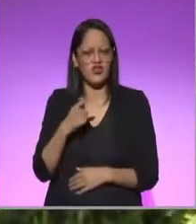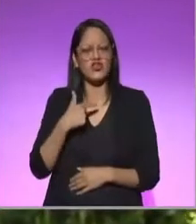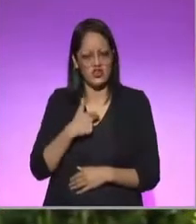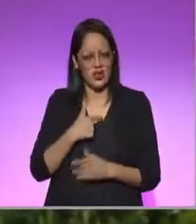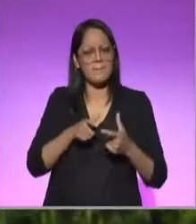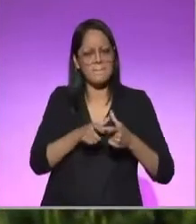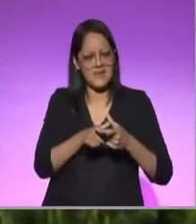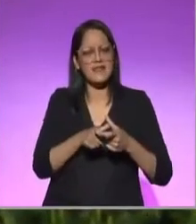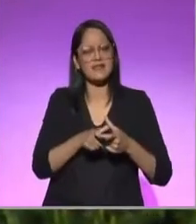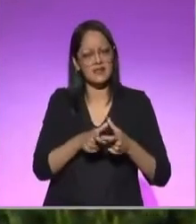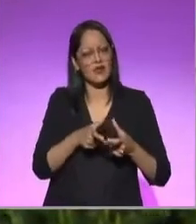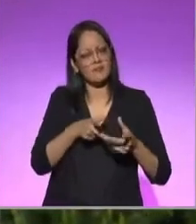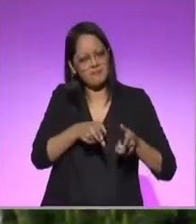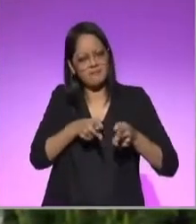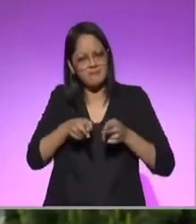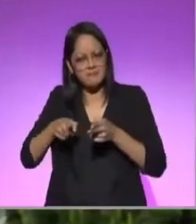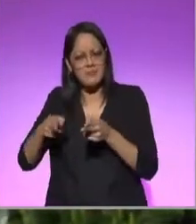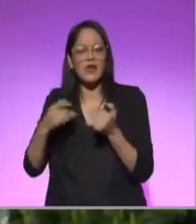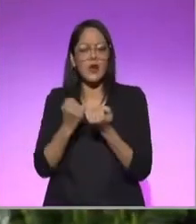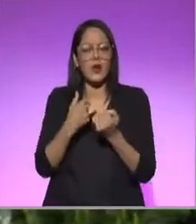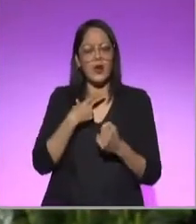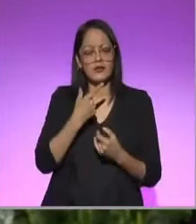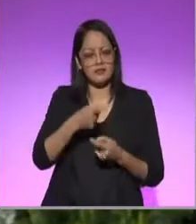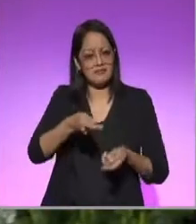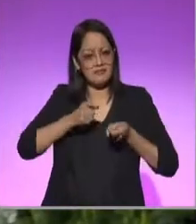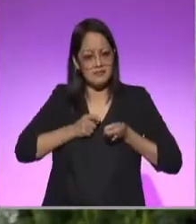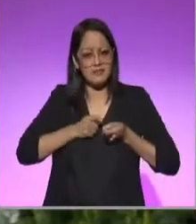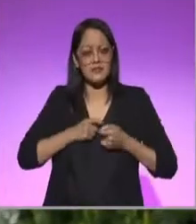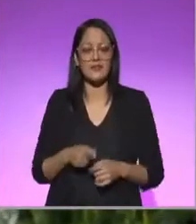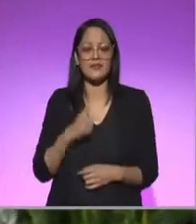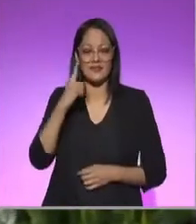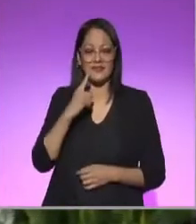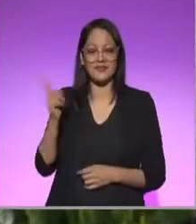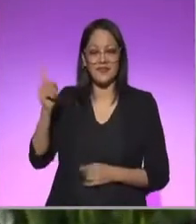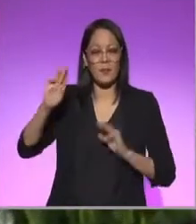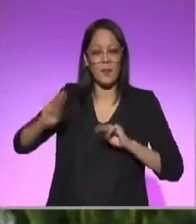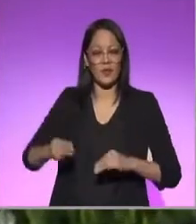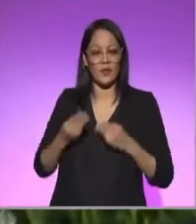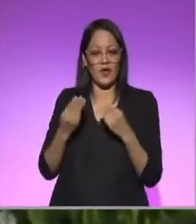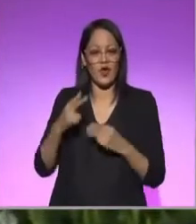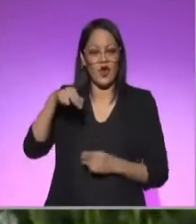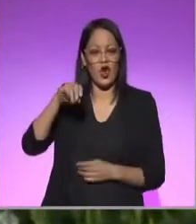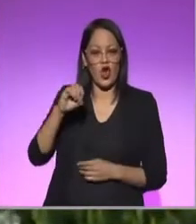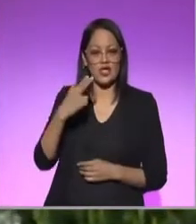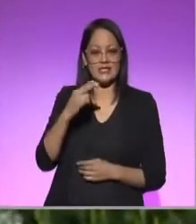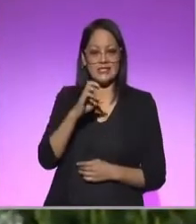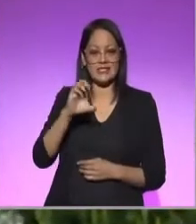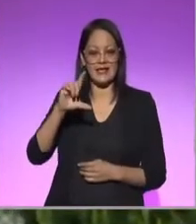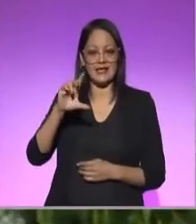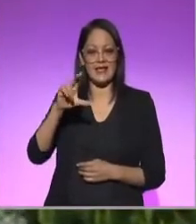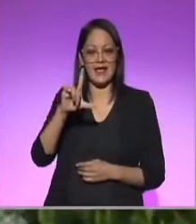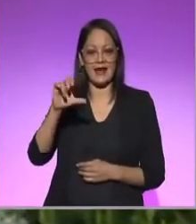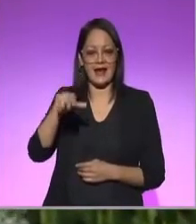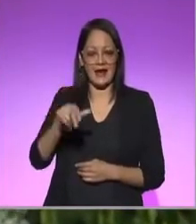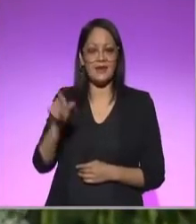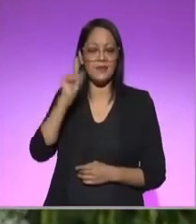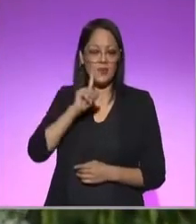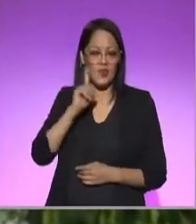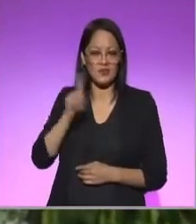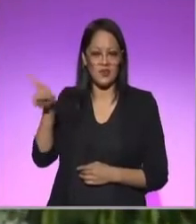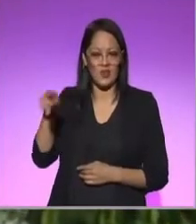que he arreglado cosas que me han encargado. Escuchamos Noche Llena, compuesta por Corchete en la voz y letra de Loli